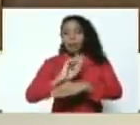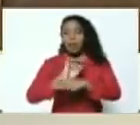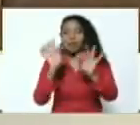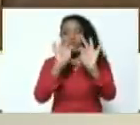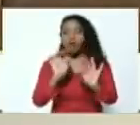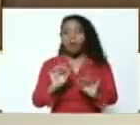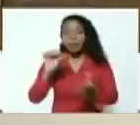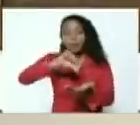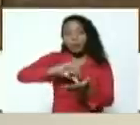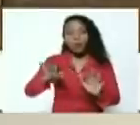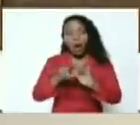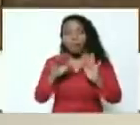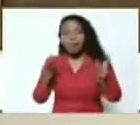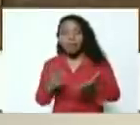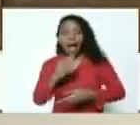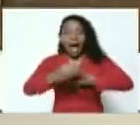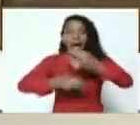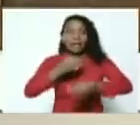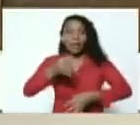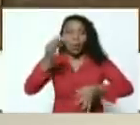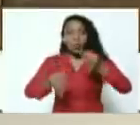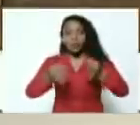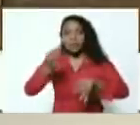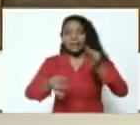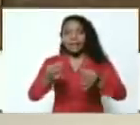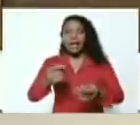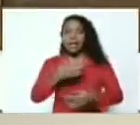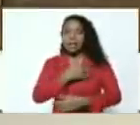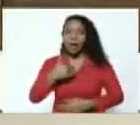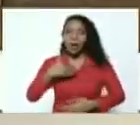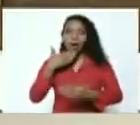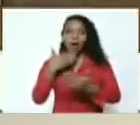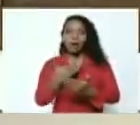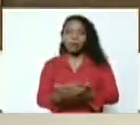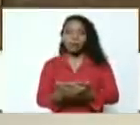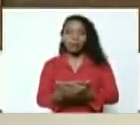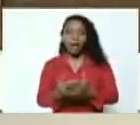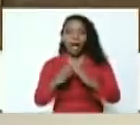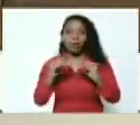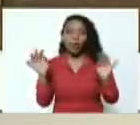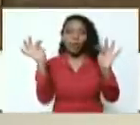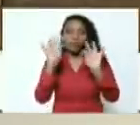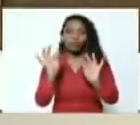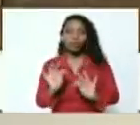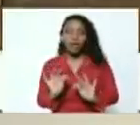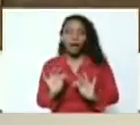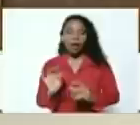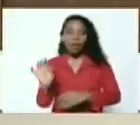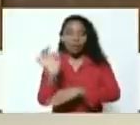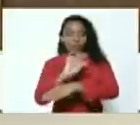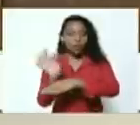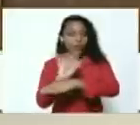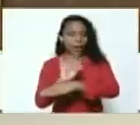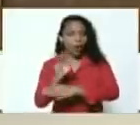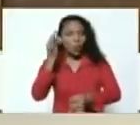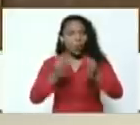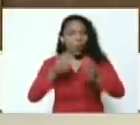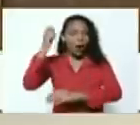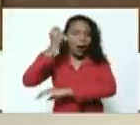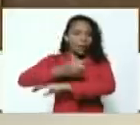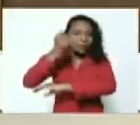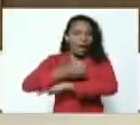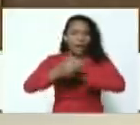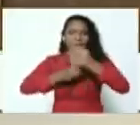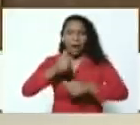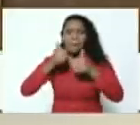de la pandemia y hacer justicia. Quiero agradecerle a todos los funcionarios, fiscales y jueces que así han